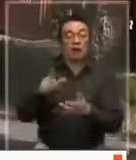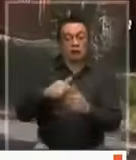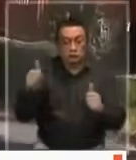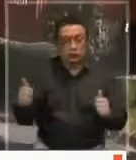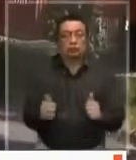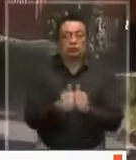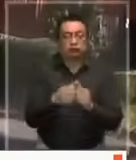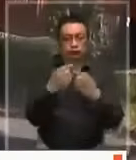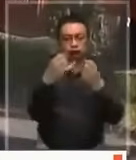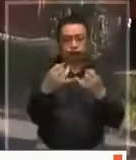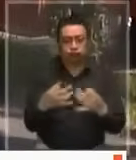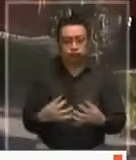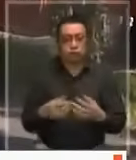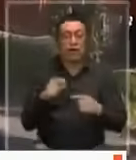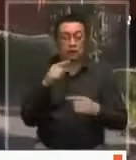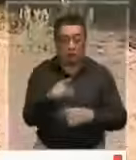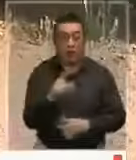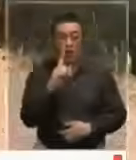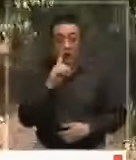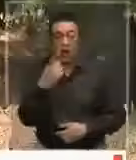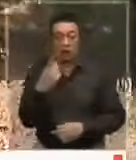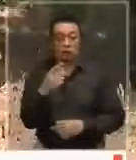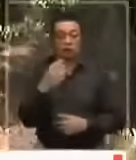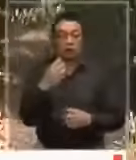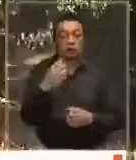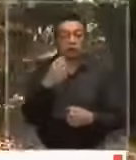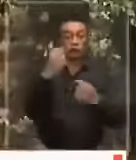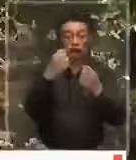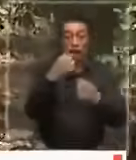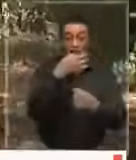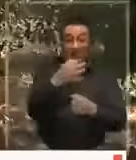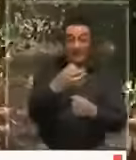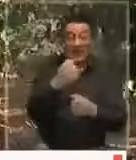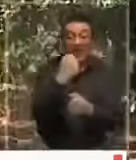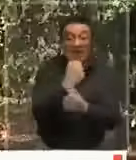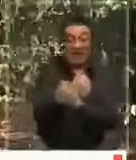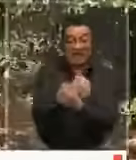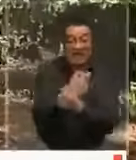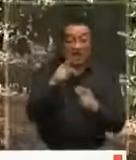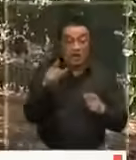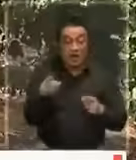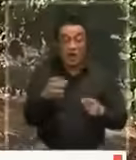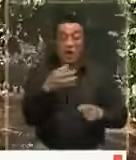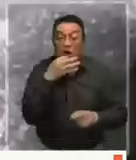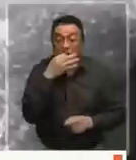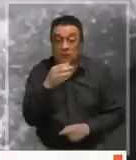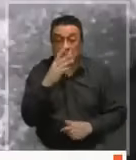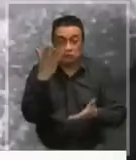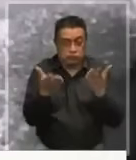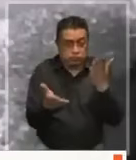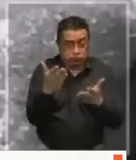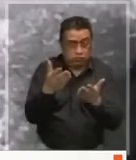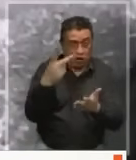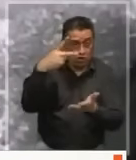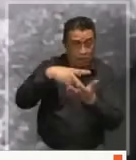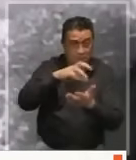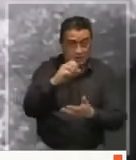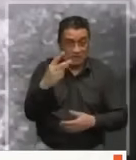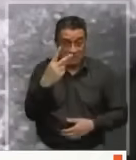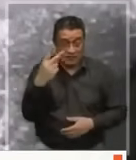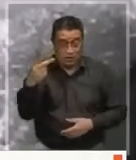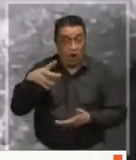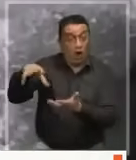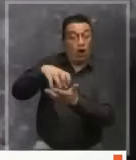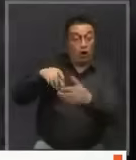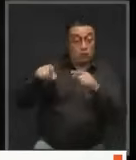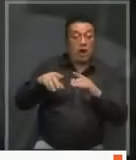números, porque según Stop de Carabineros, este año en La Reina, comparado con el 2022, los delitos de mayor